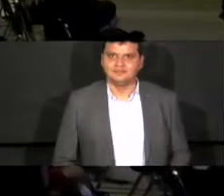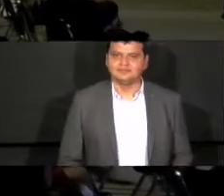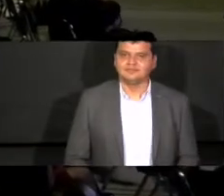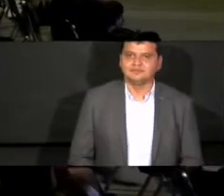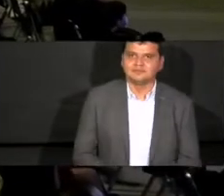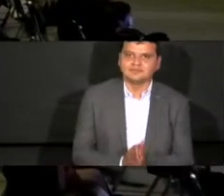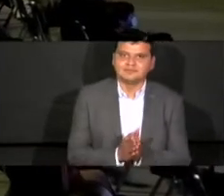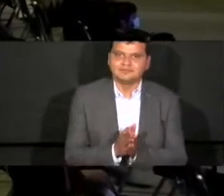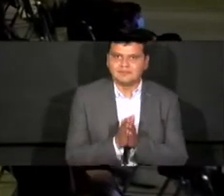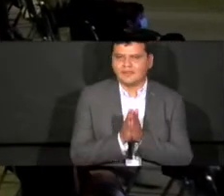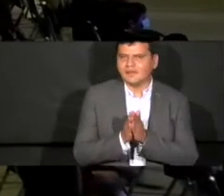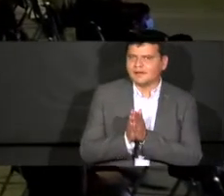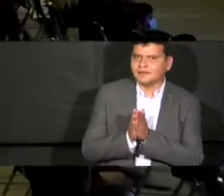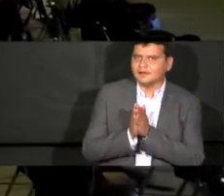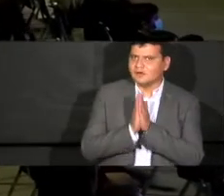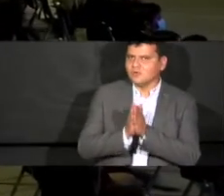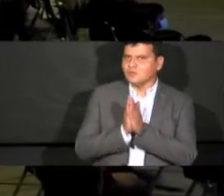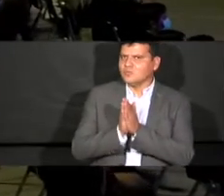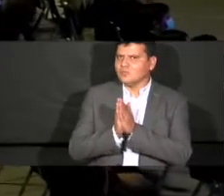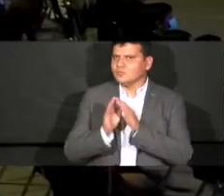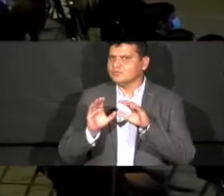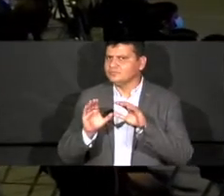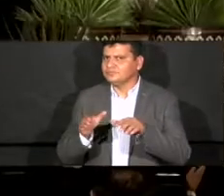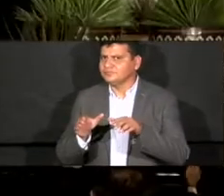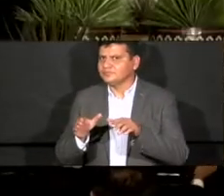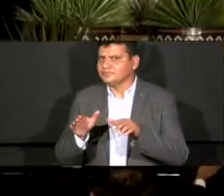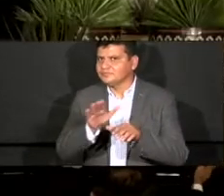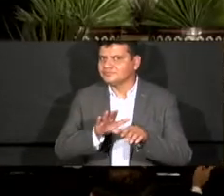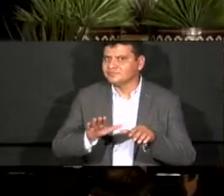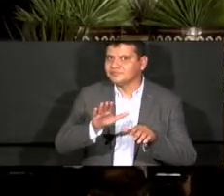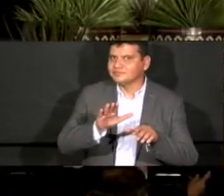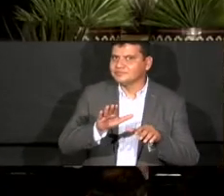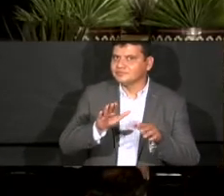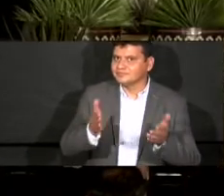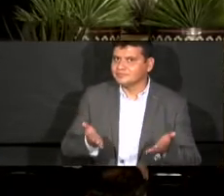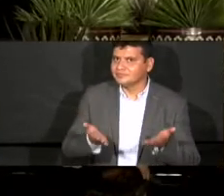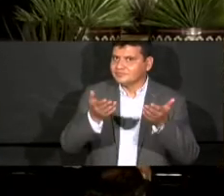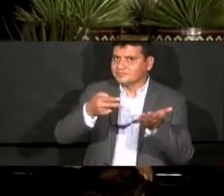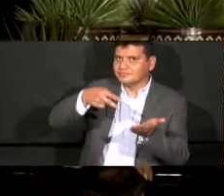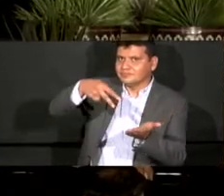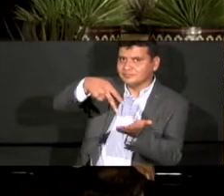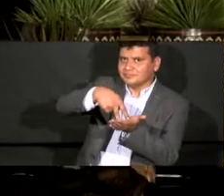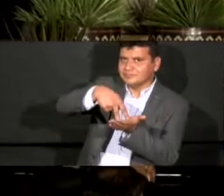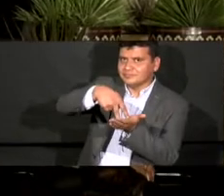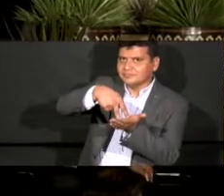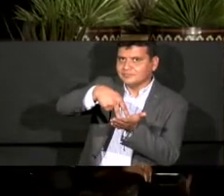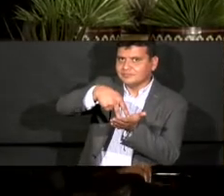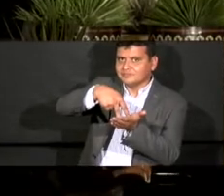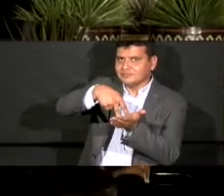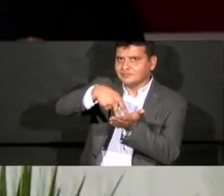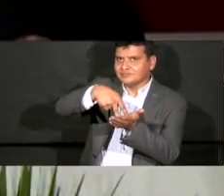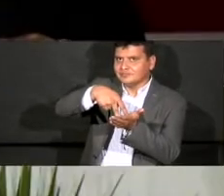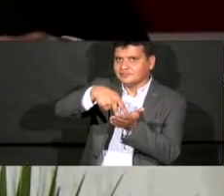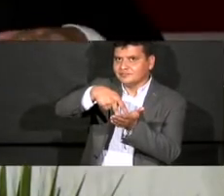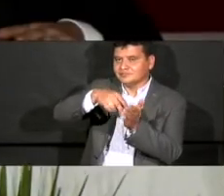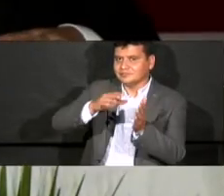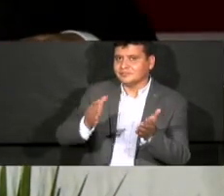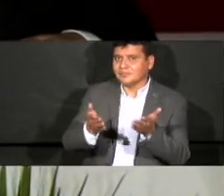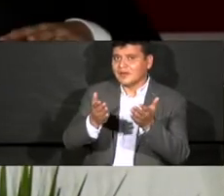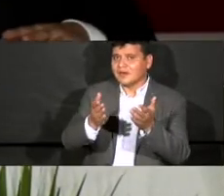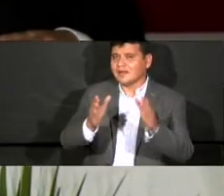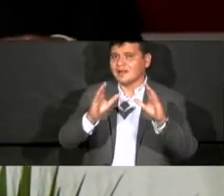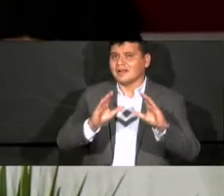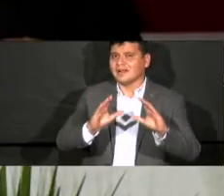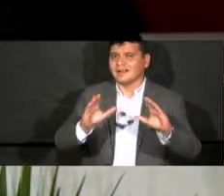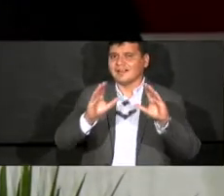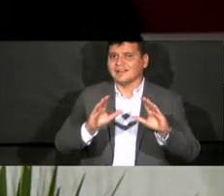Solicito a todas y todos los presentes nos pongamos de pie para proceder a entonar